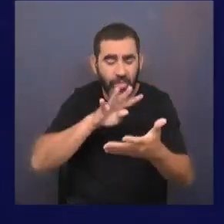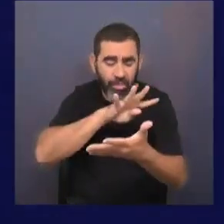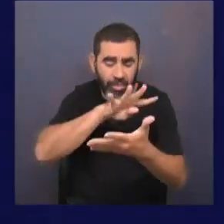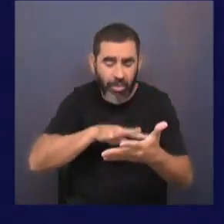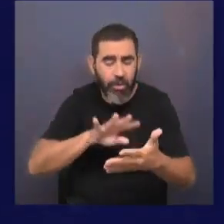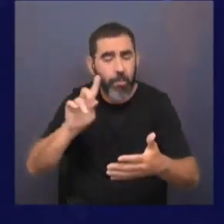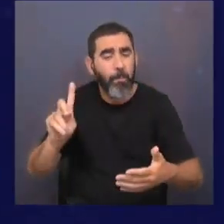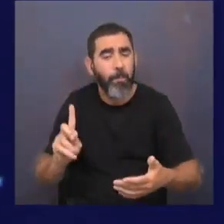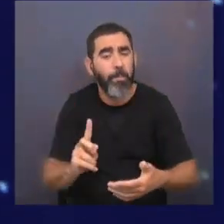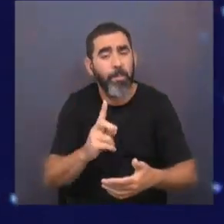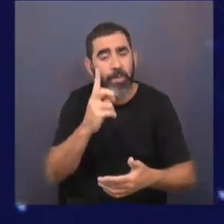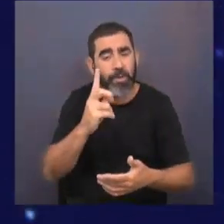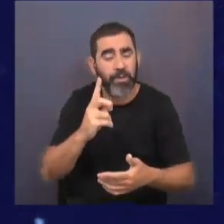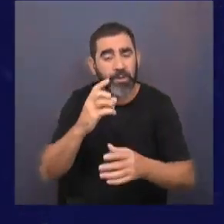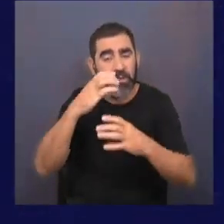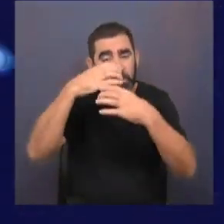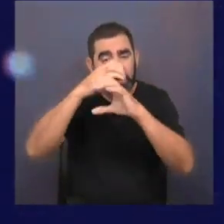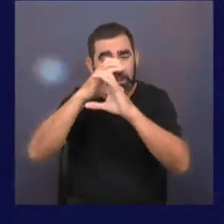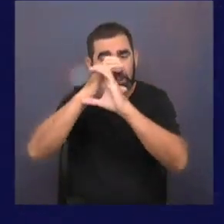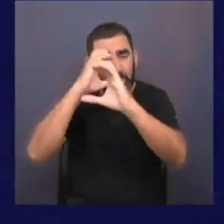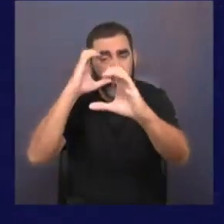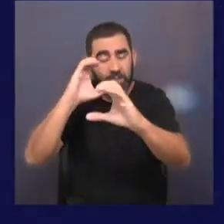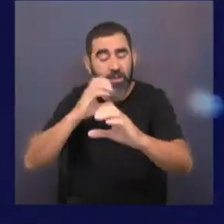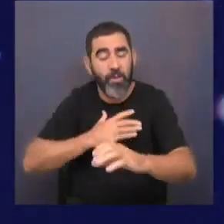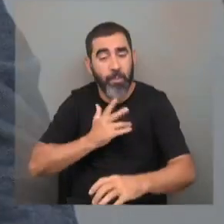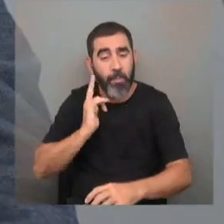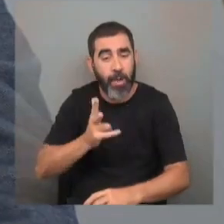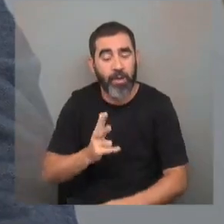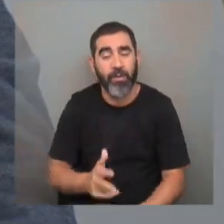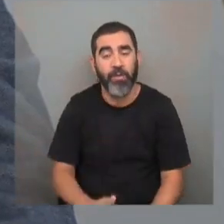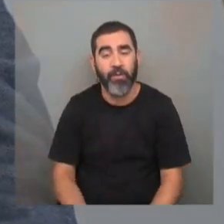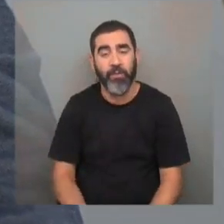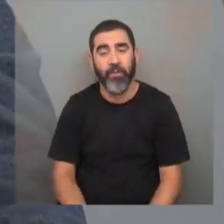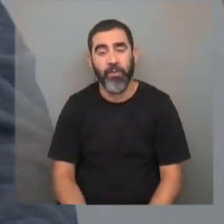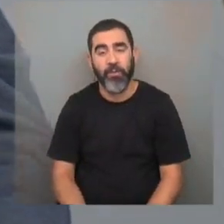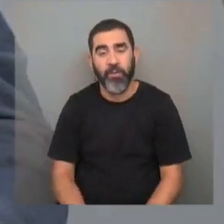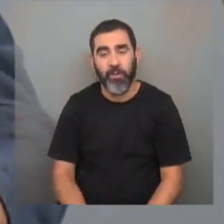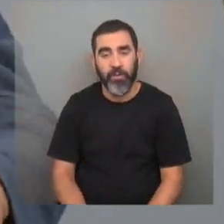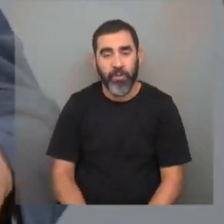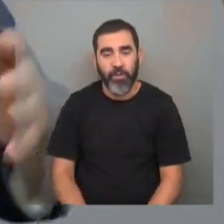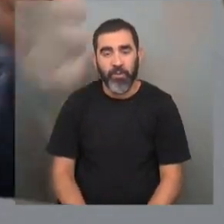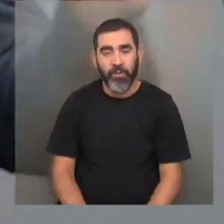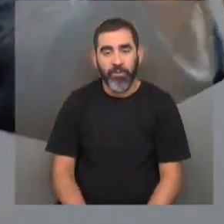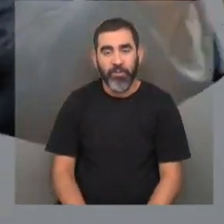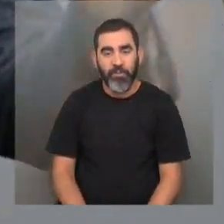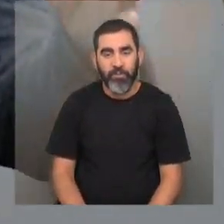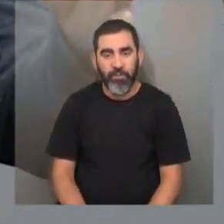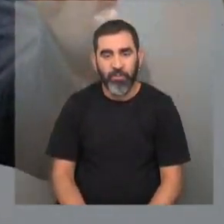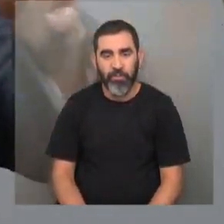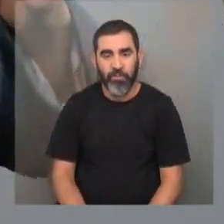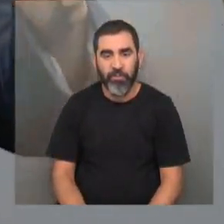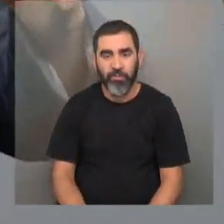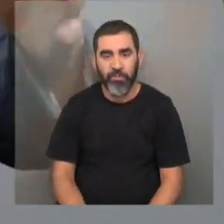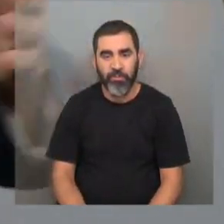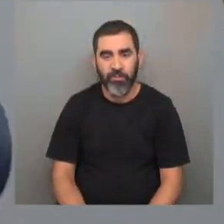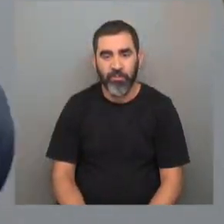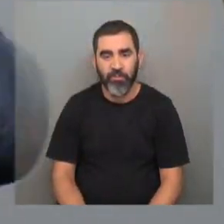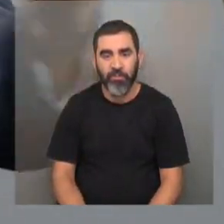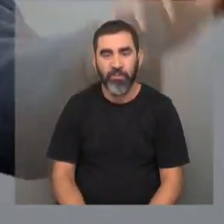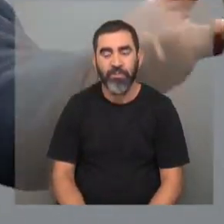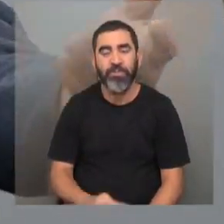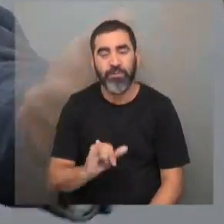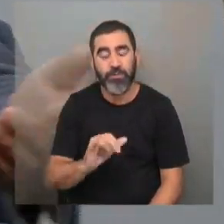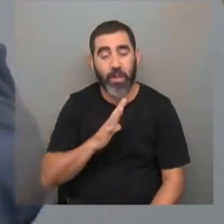uno de los principales telescopios que tiene la humanidad en uso, ¿no? Sí. Bueno, lo que ocurre es que por más que haya puntos de equilibrio que